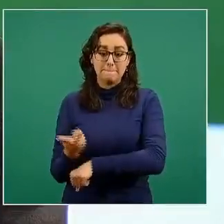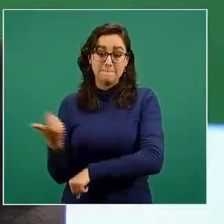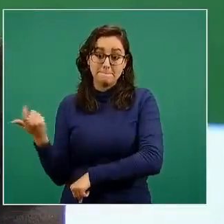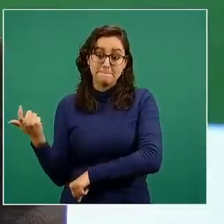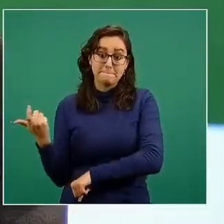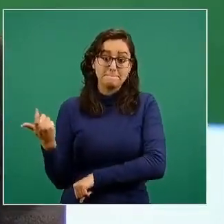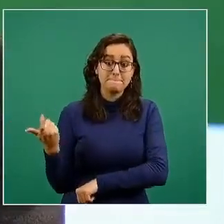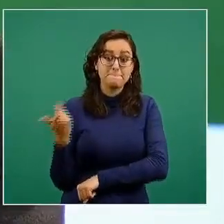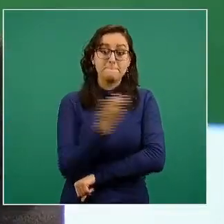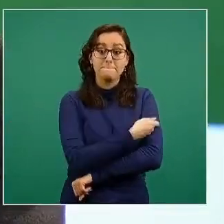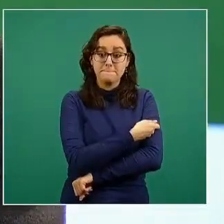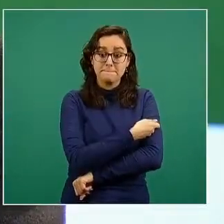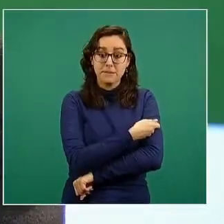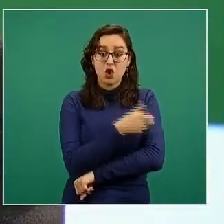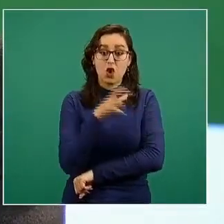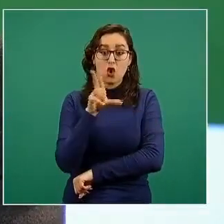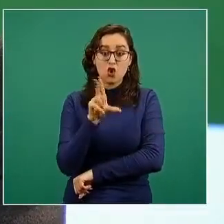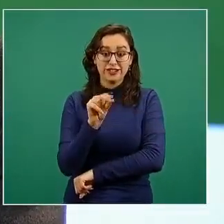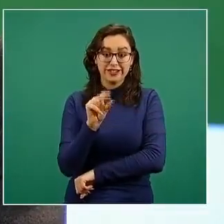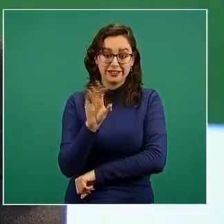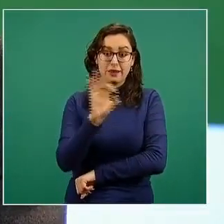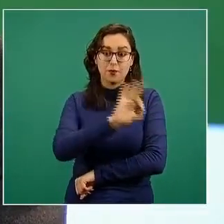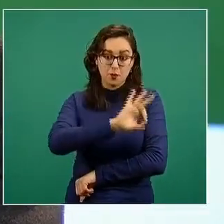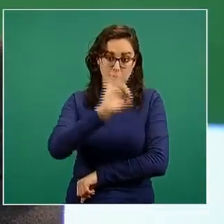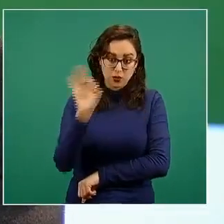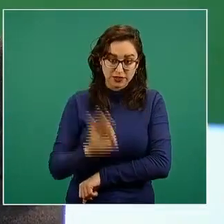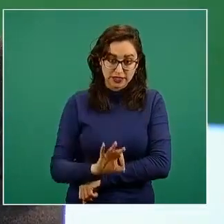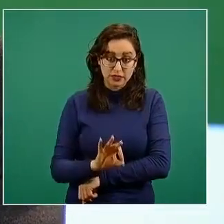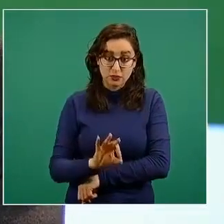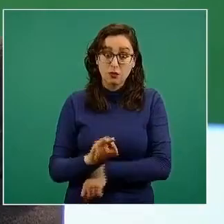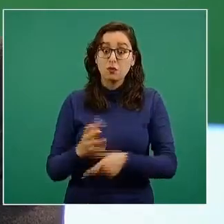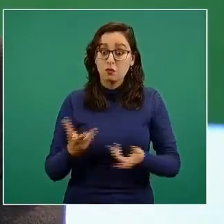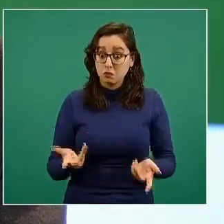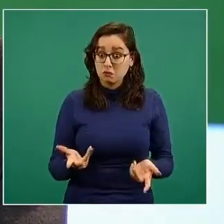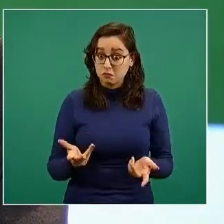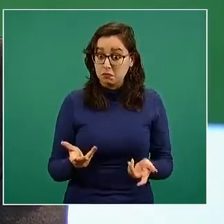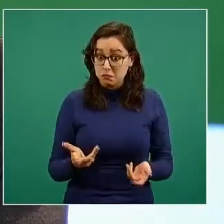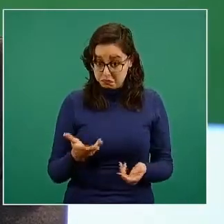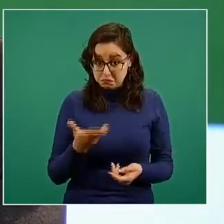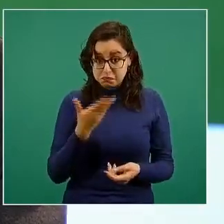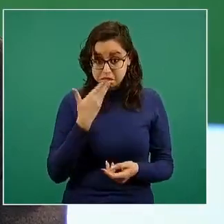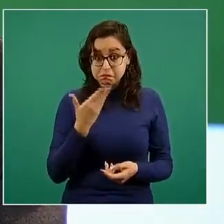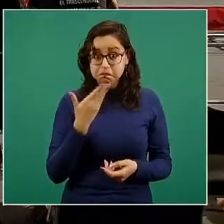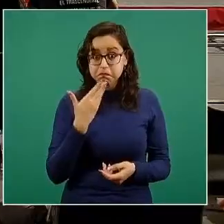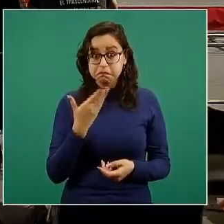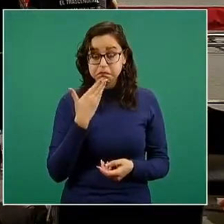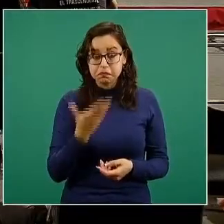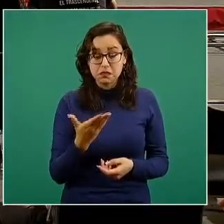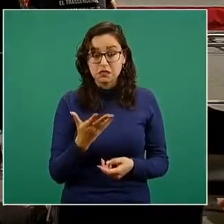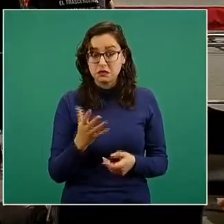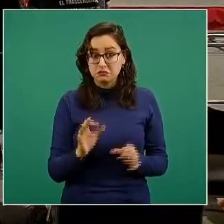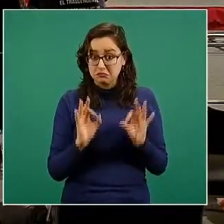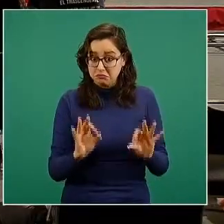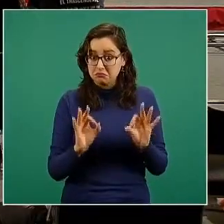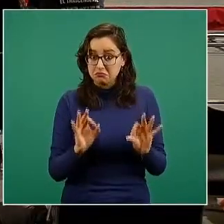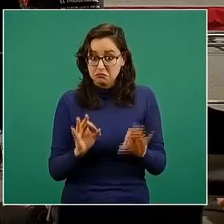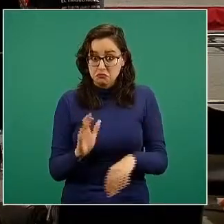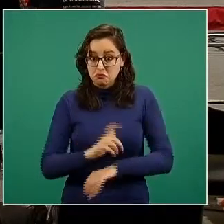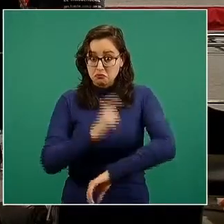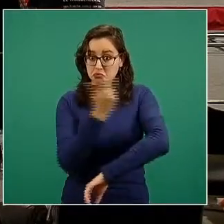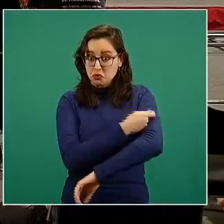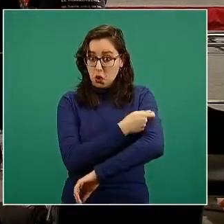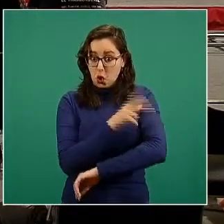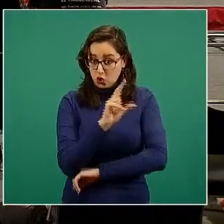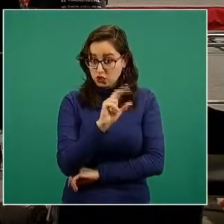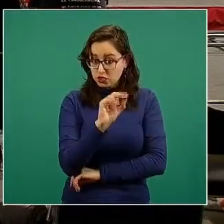una protección cercana al 80%, lo cual es una protección muy buena. La mayoría de las vacunas que usamos en el